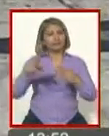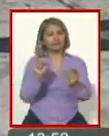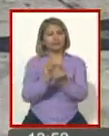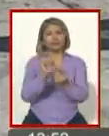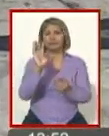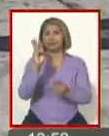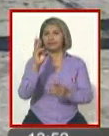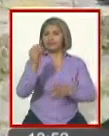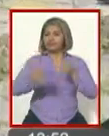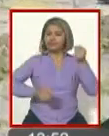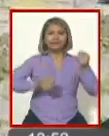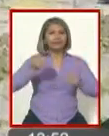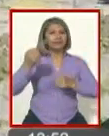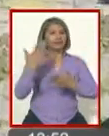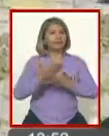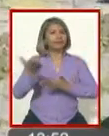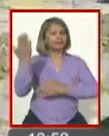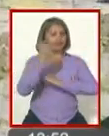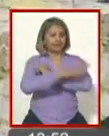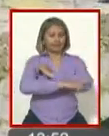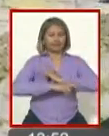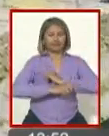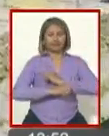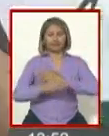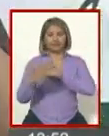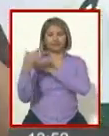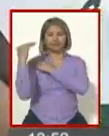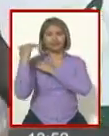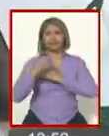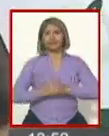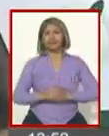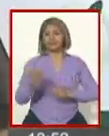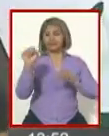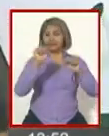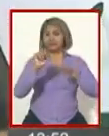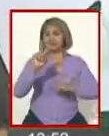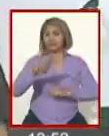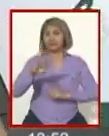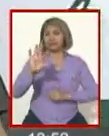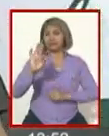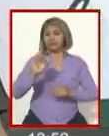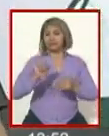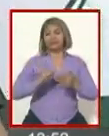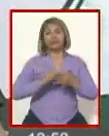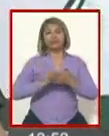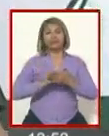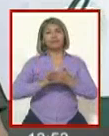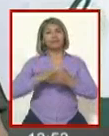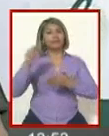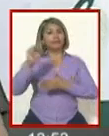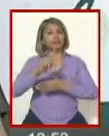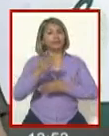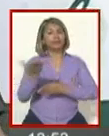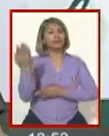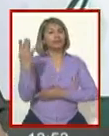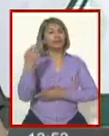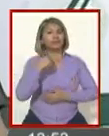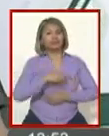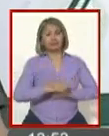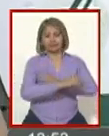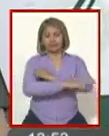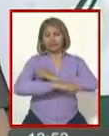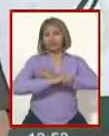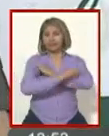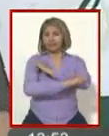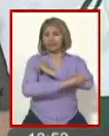el hallazgo de 6 motorizados que fueron robados en Santa Cruz. El día sábado 29 de marzo del 2014, se robaron en la